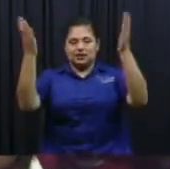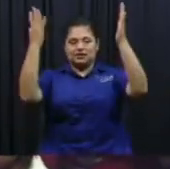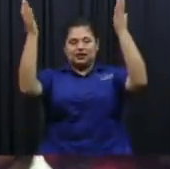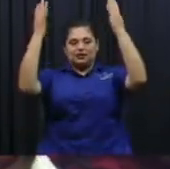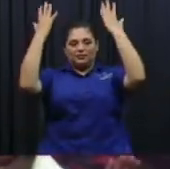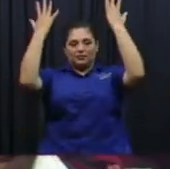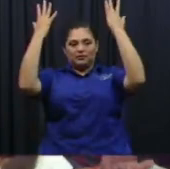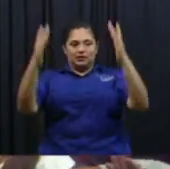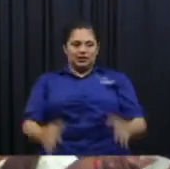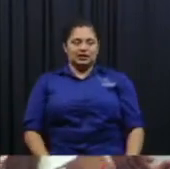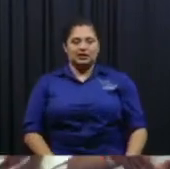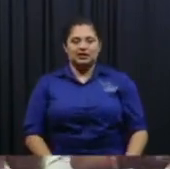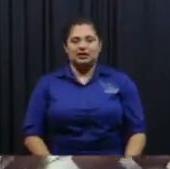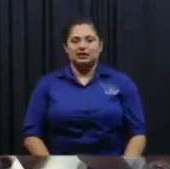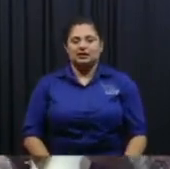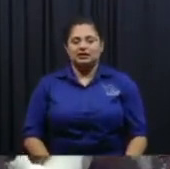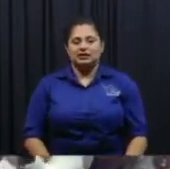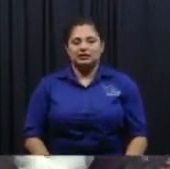gracias